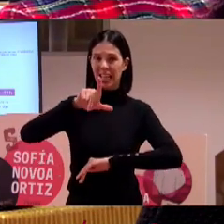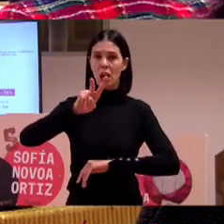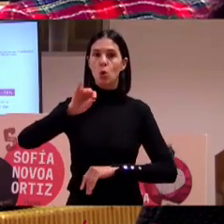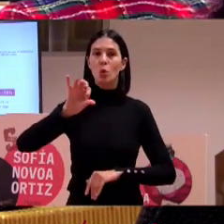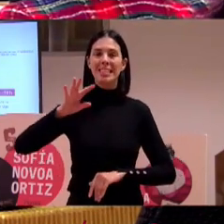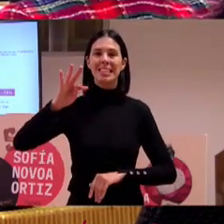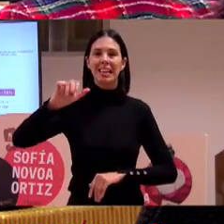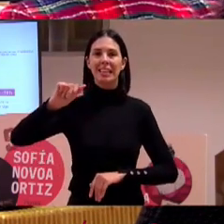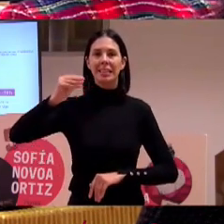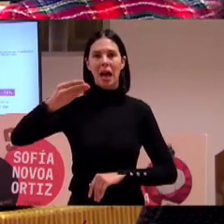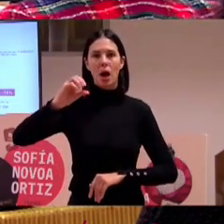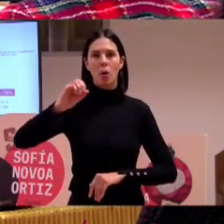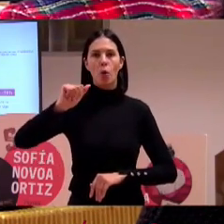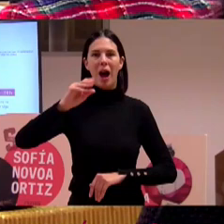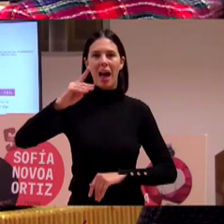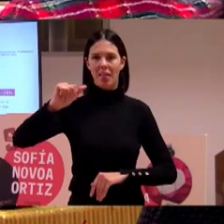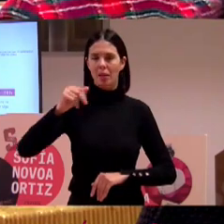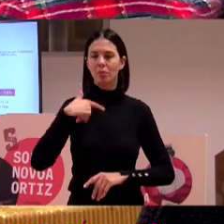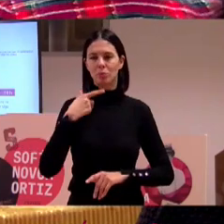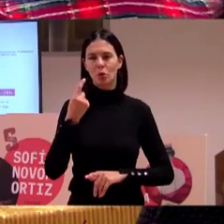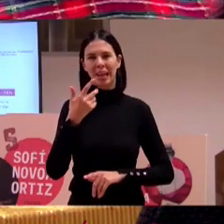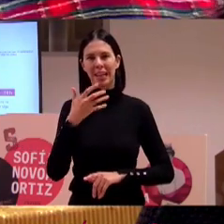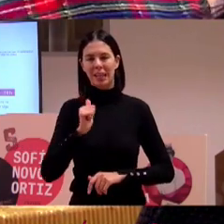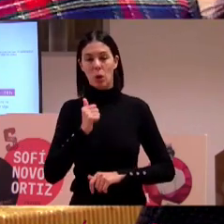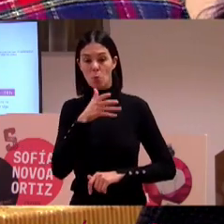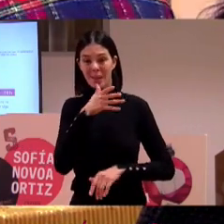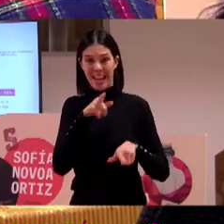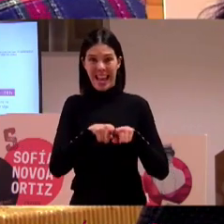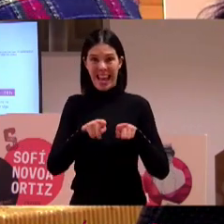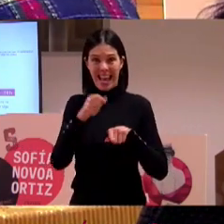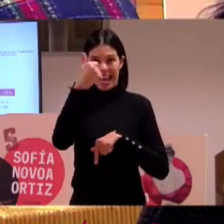Además, fue moi curioso porque mi hermano Paco